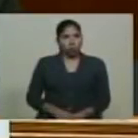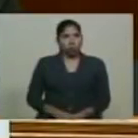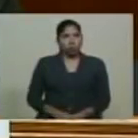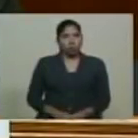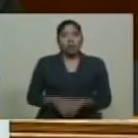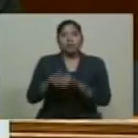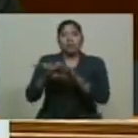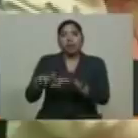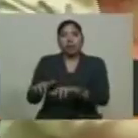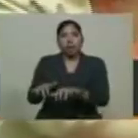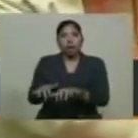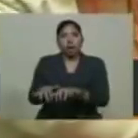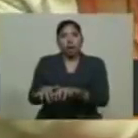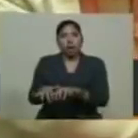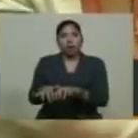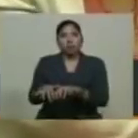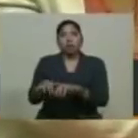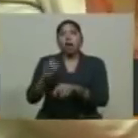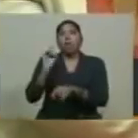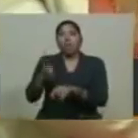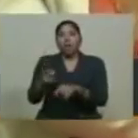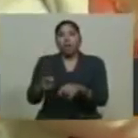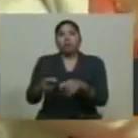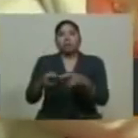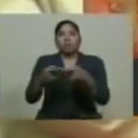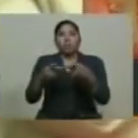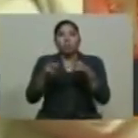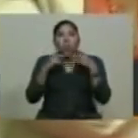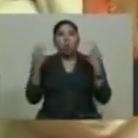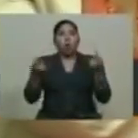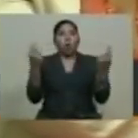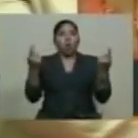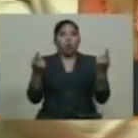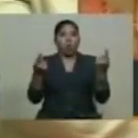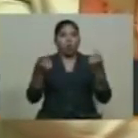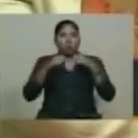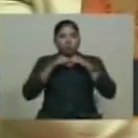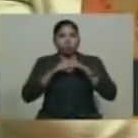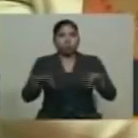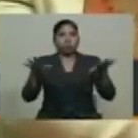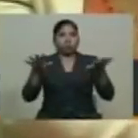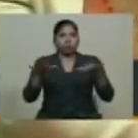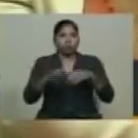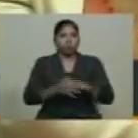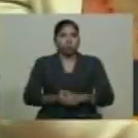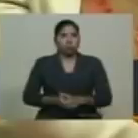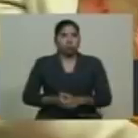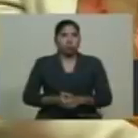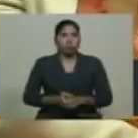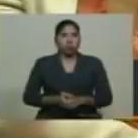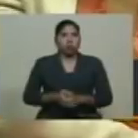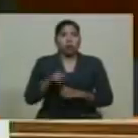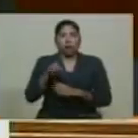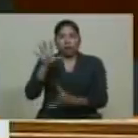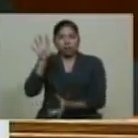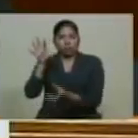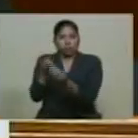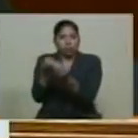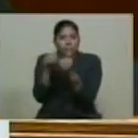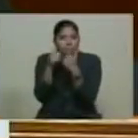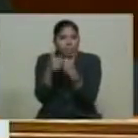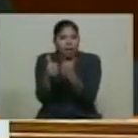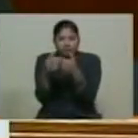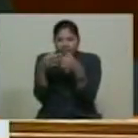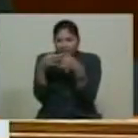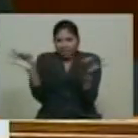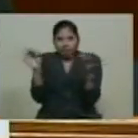Secretaría que lo hagamos público. Además que, por su concreción extraordinaria,